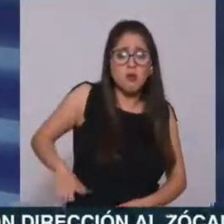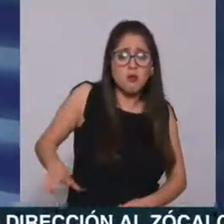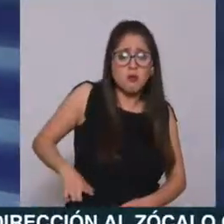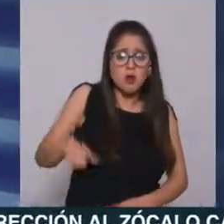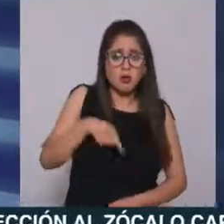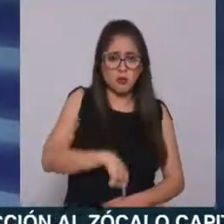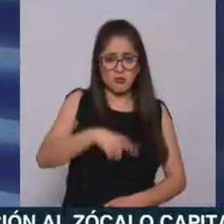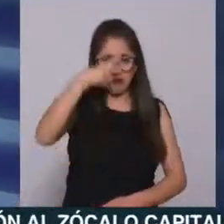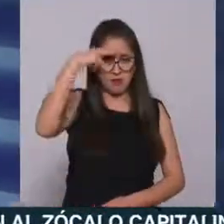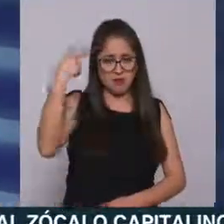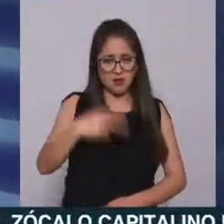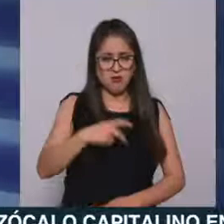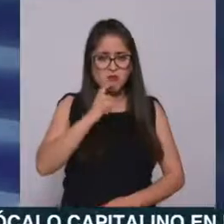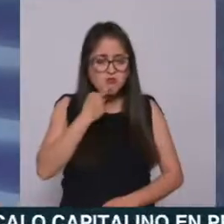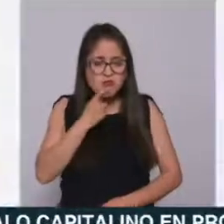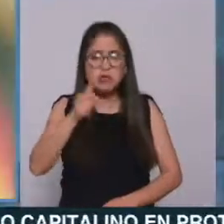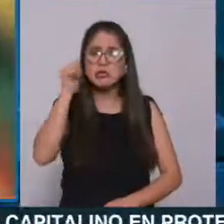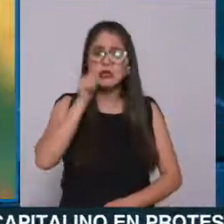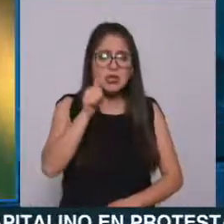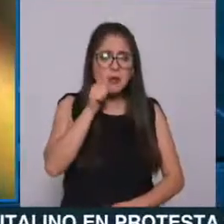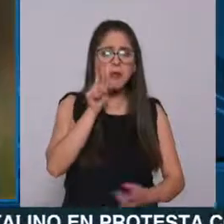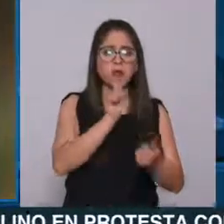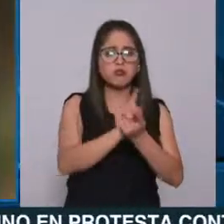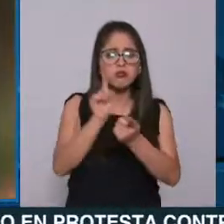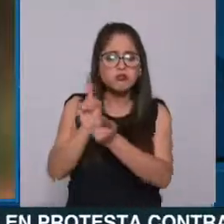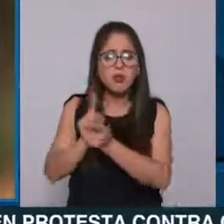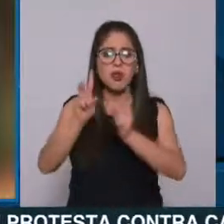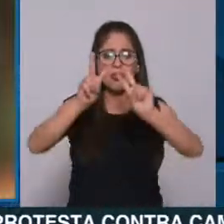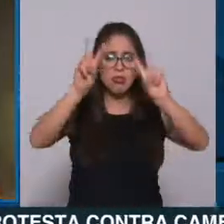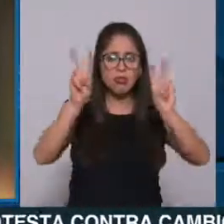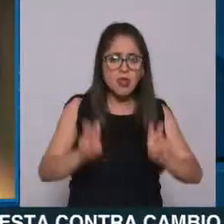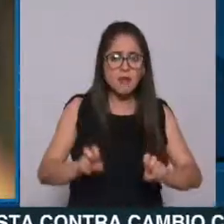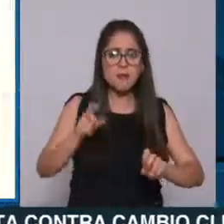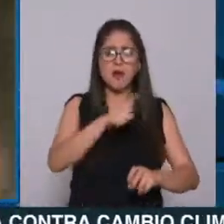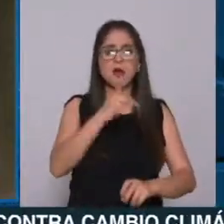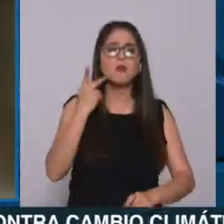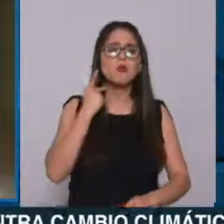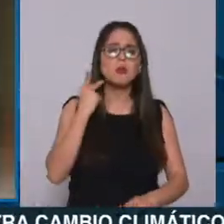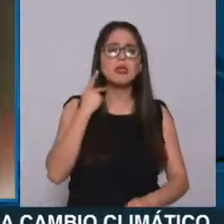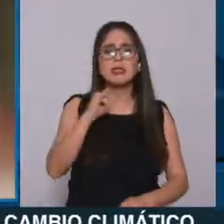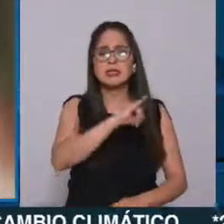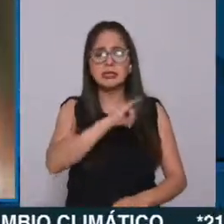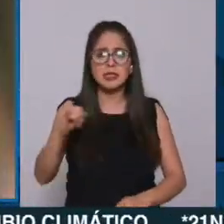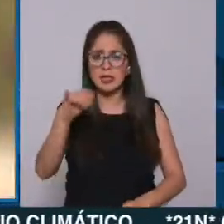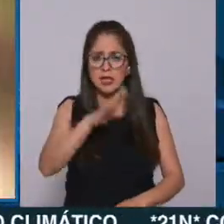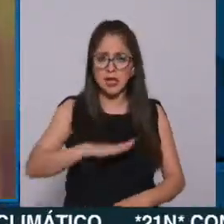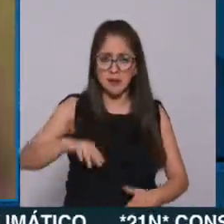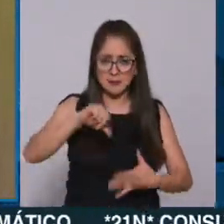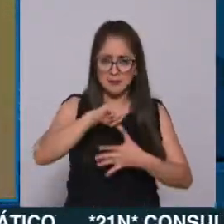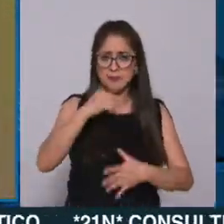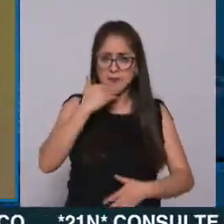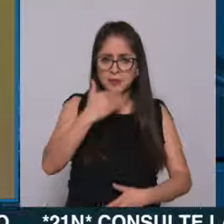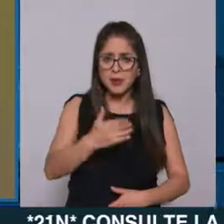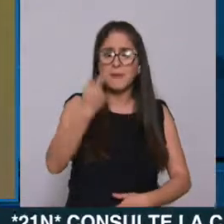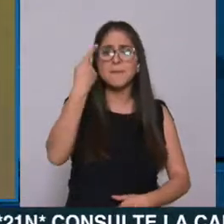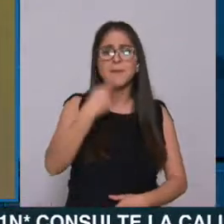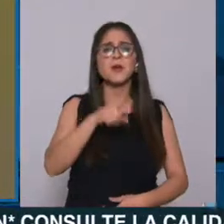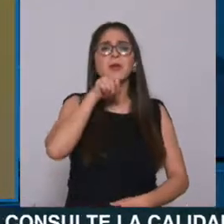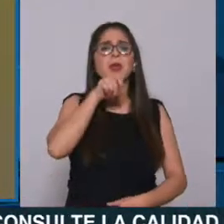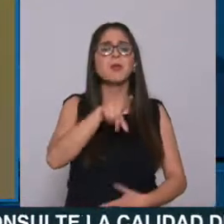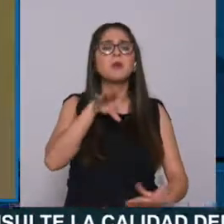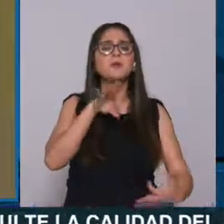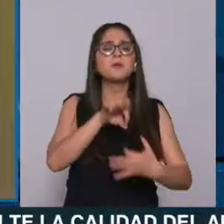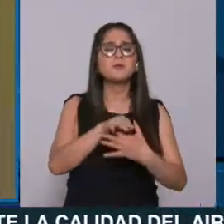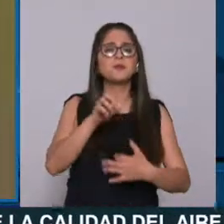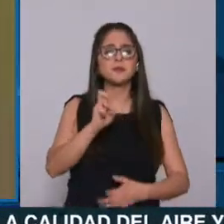muy cercano, digamos, a las políticas de izquierda de Latinoamérica, y sobre todo también la aceptación por parte de